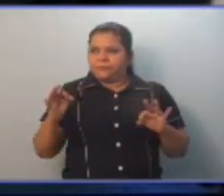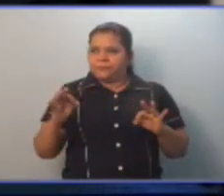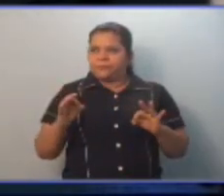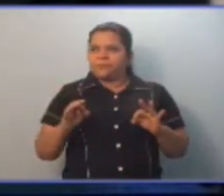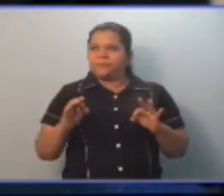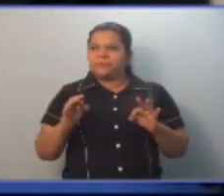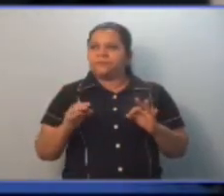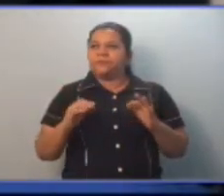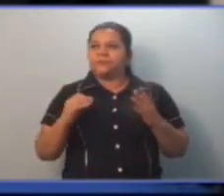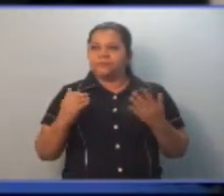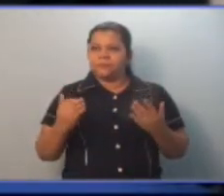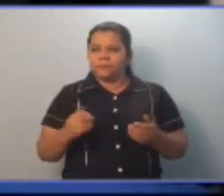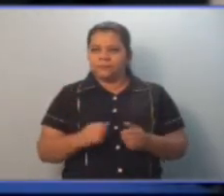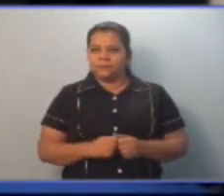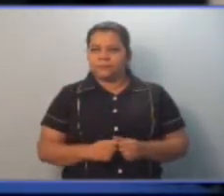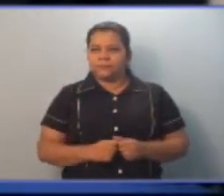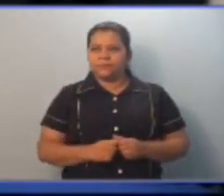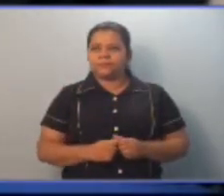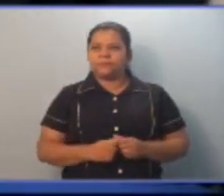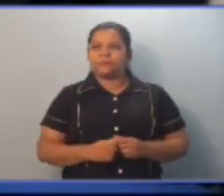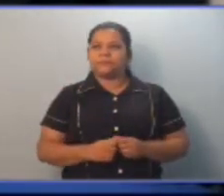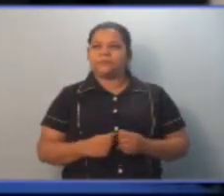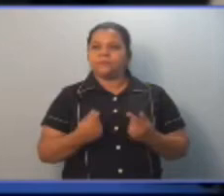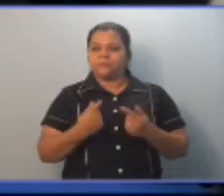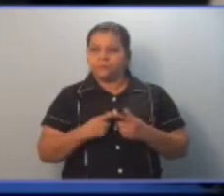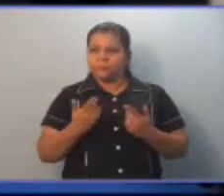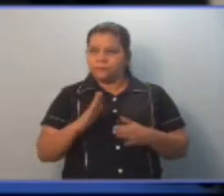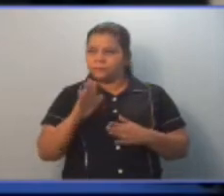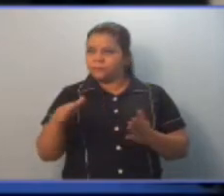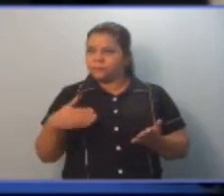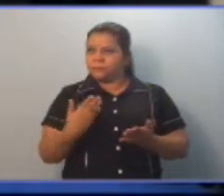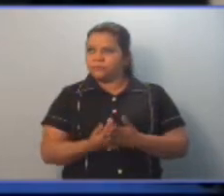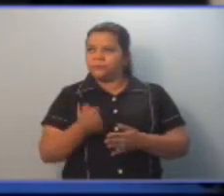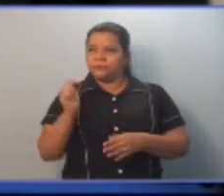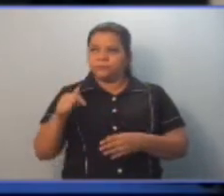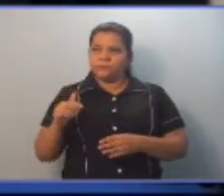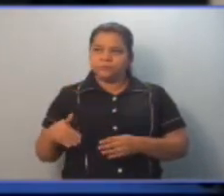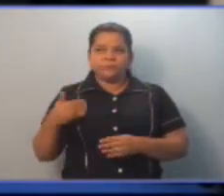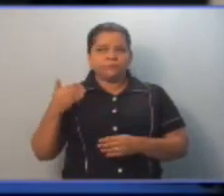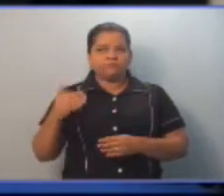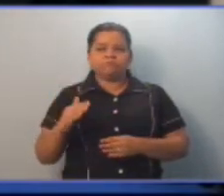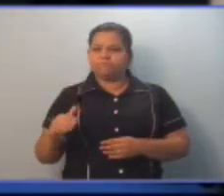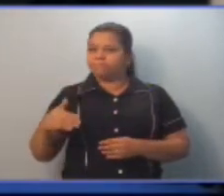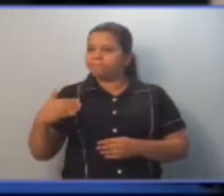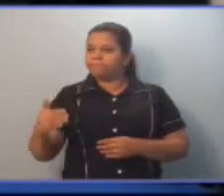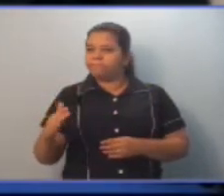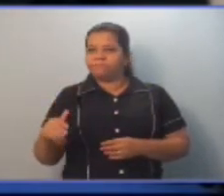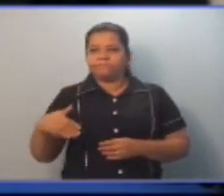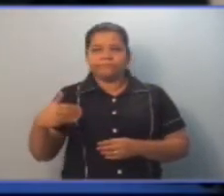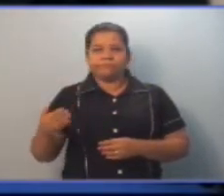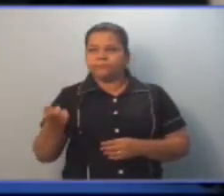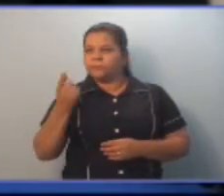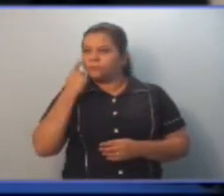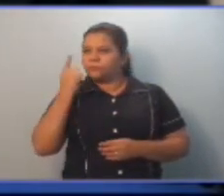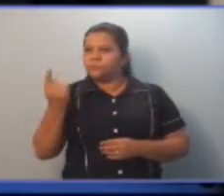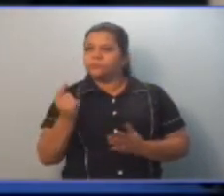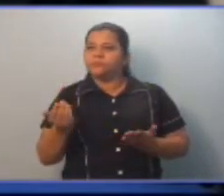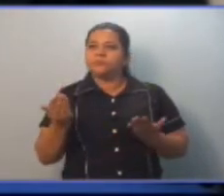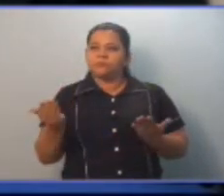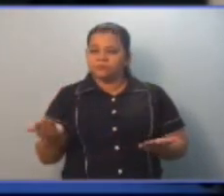redactarla, para ser más preciso. Y está así: a lo largo de estos años, hemos observado cómo los magistrados de la Sala de lo